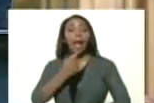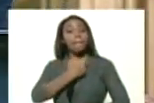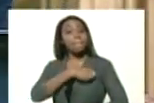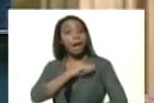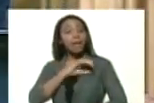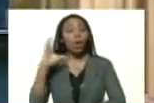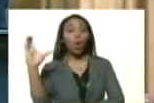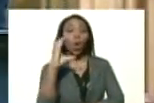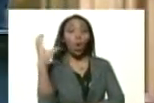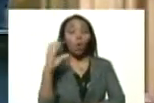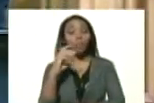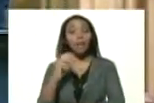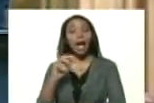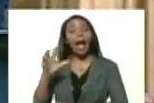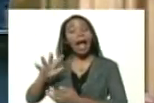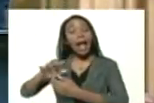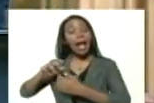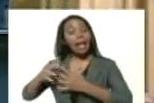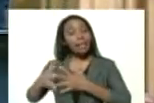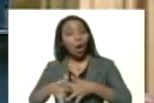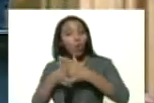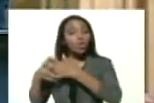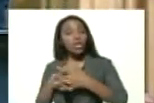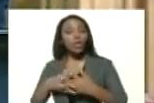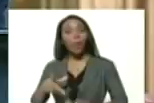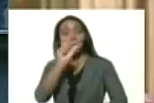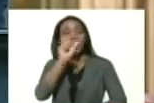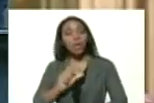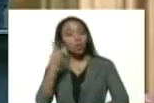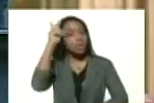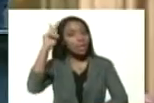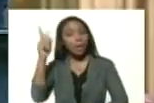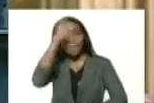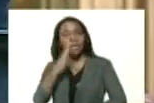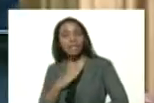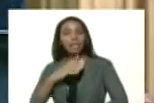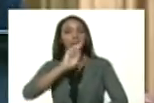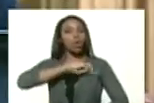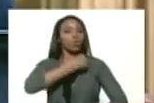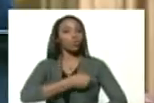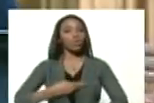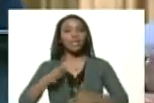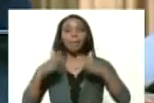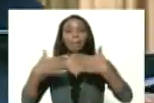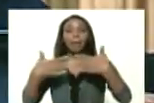reino unido eeuu italia perú brasil chile suiza y panamá